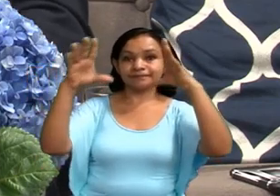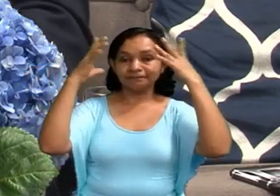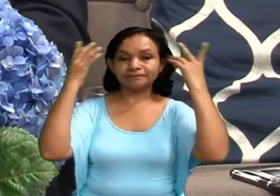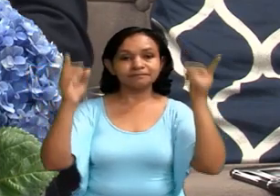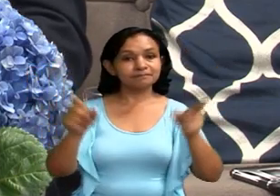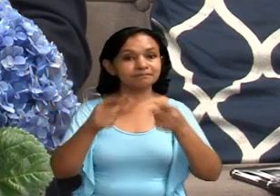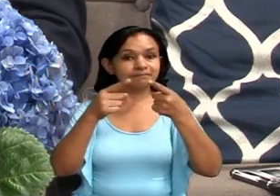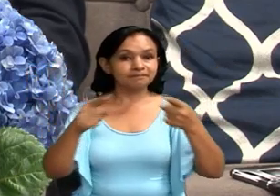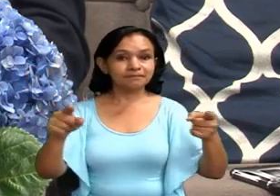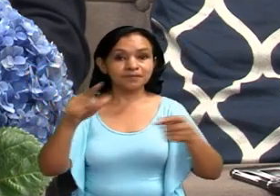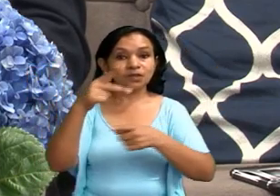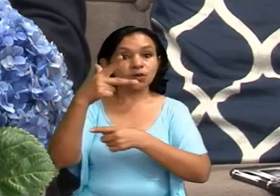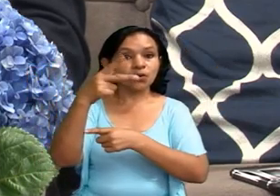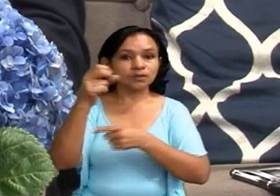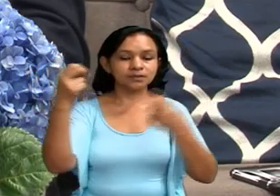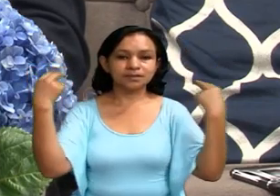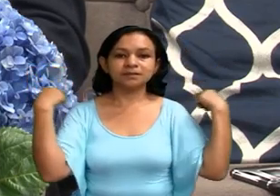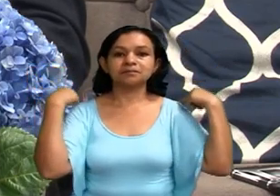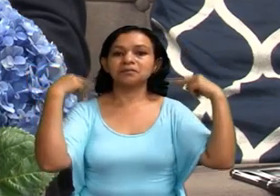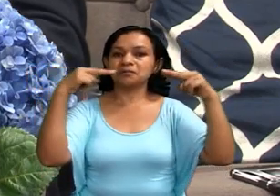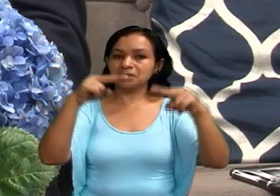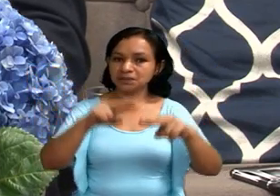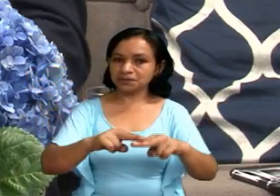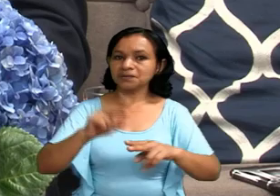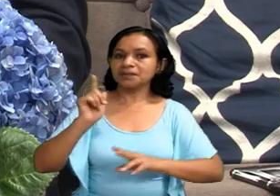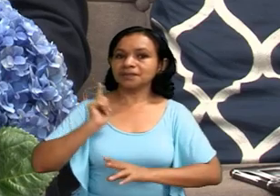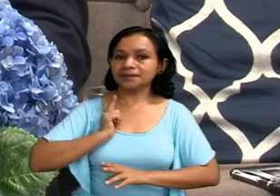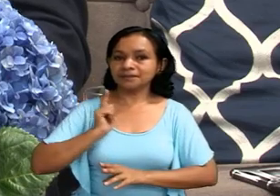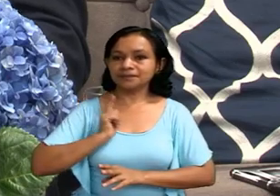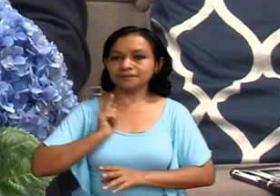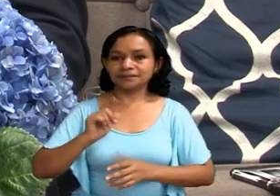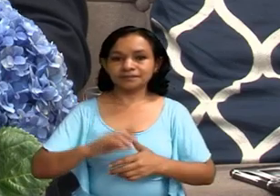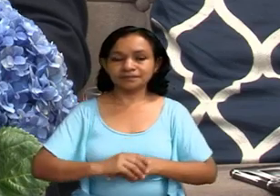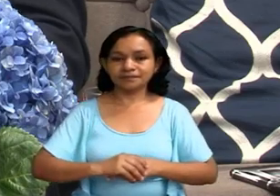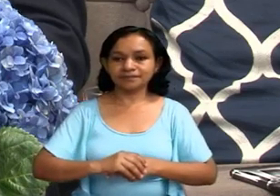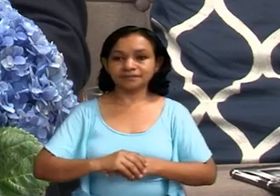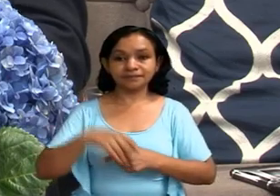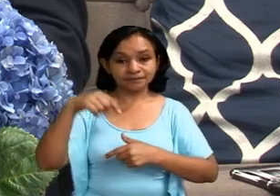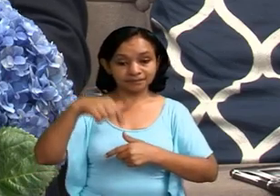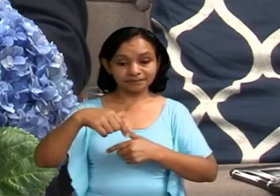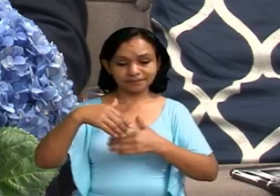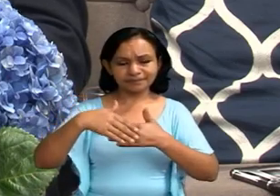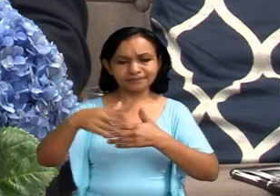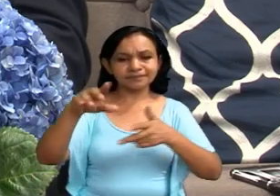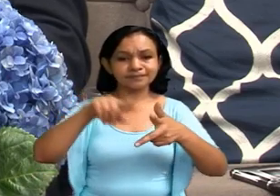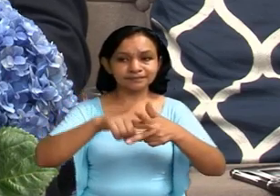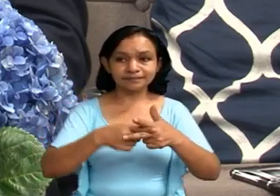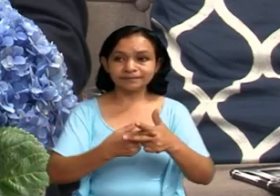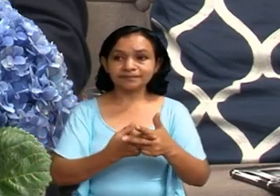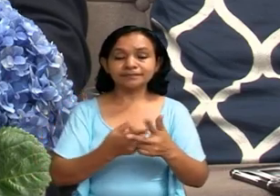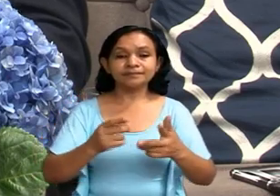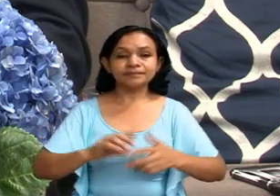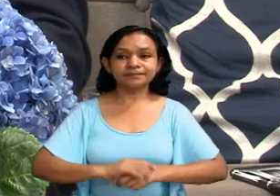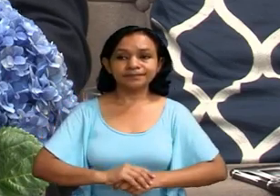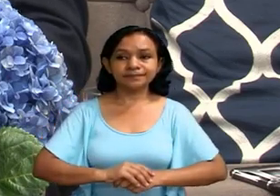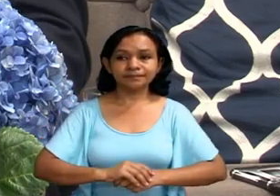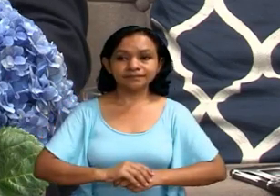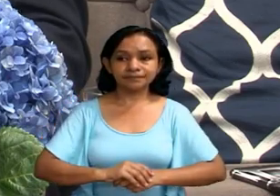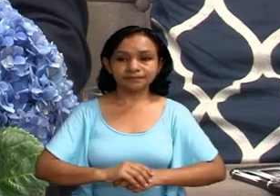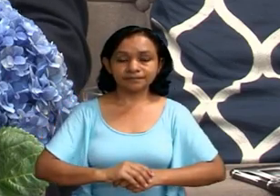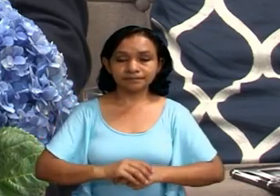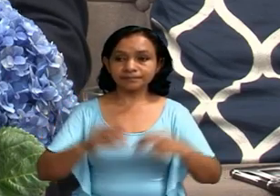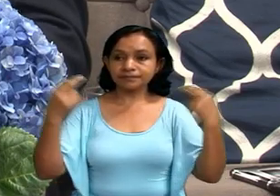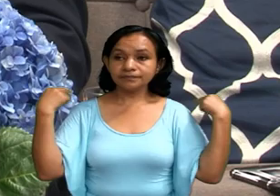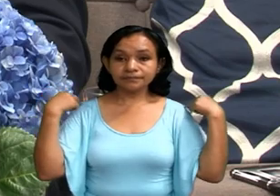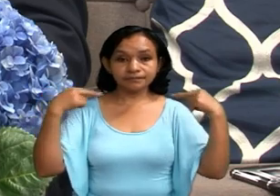casi 80 instructores que tenemos en música. O sea, ahorita hemos, entre instructores